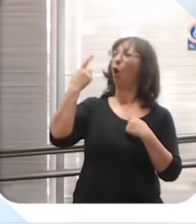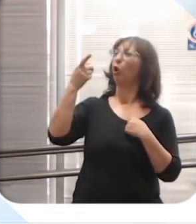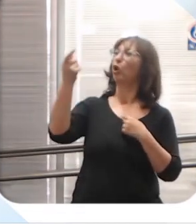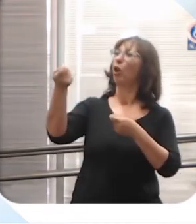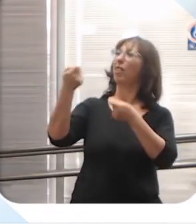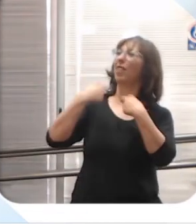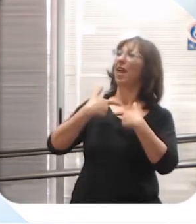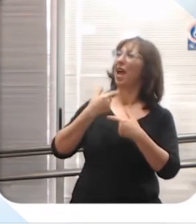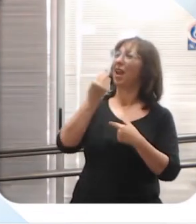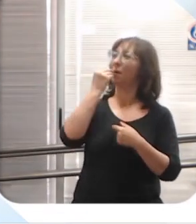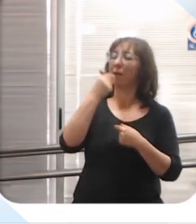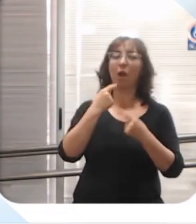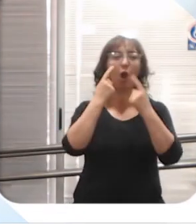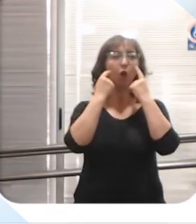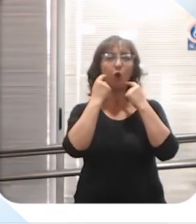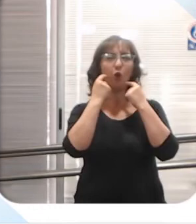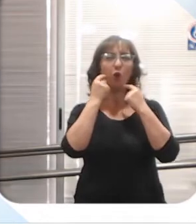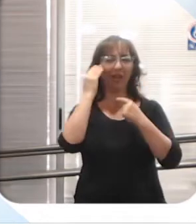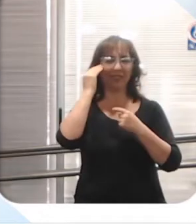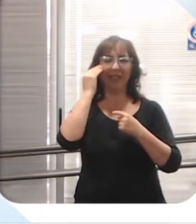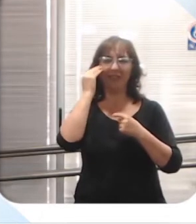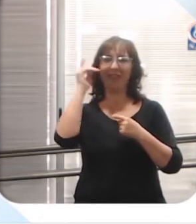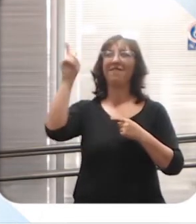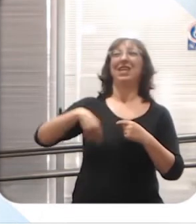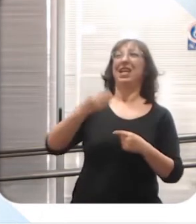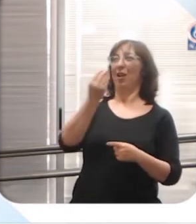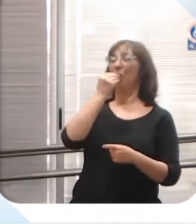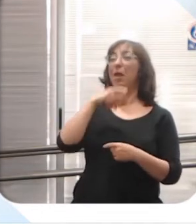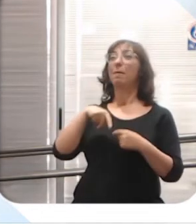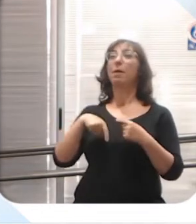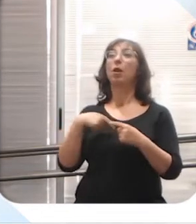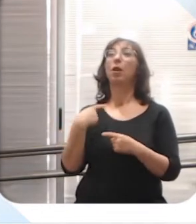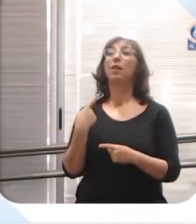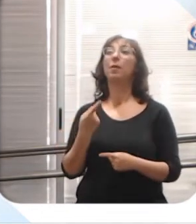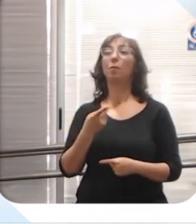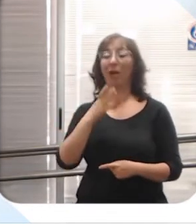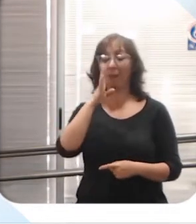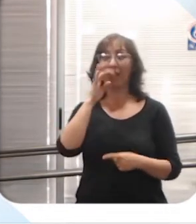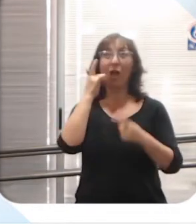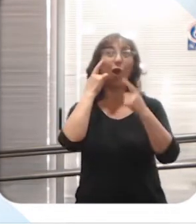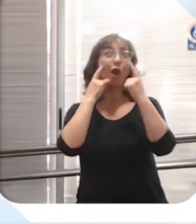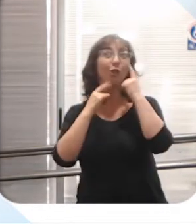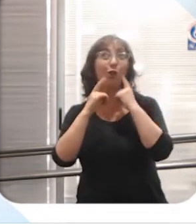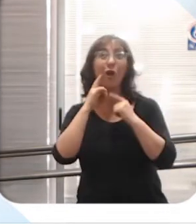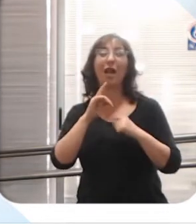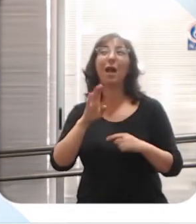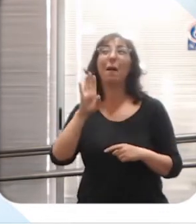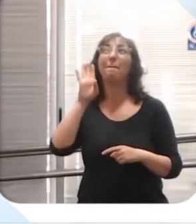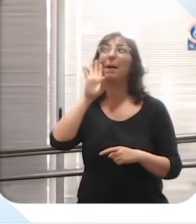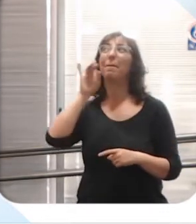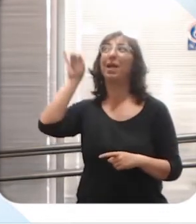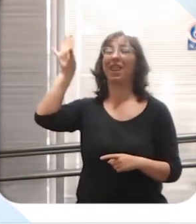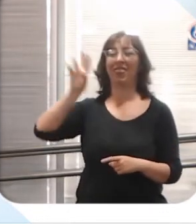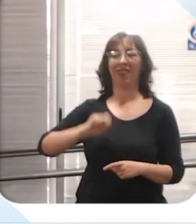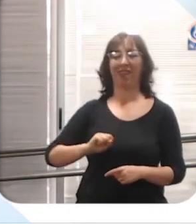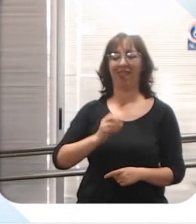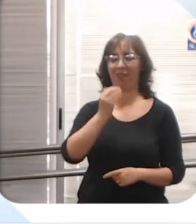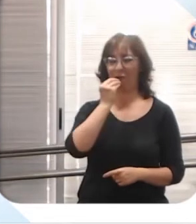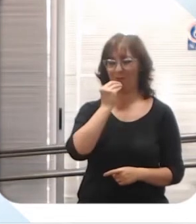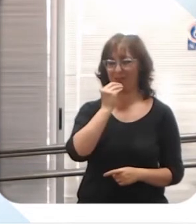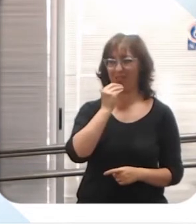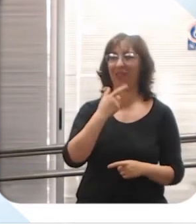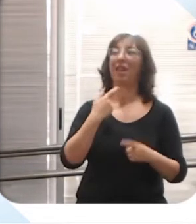persona. Sabe que si llora viene el alimento. Pero después va a aprender que si llora, mamá trae el alimento. Y entonces